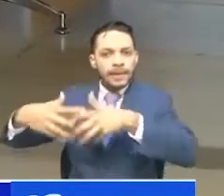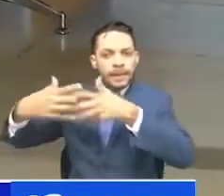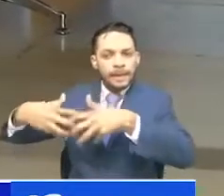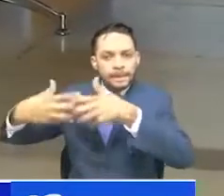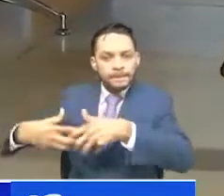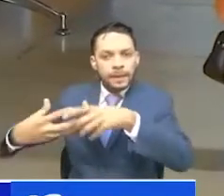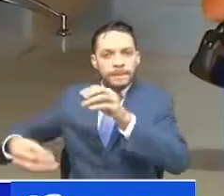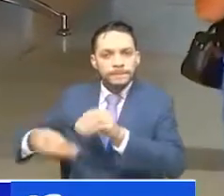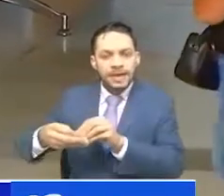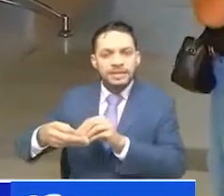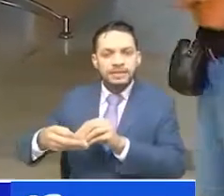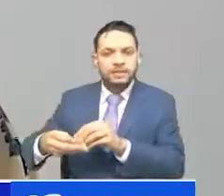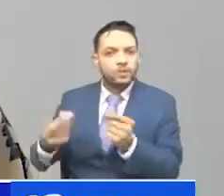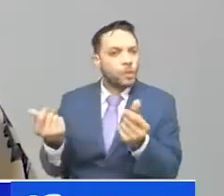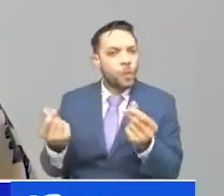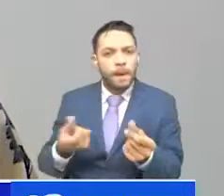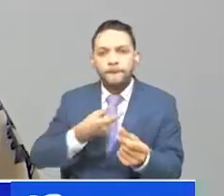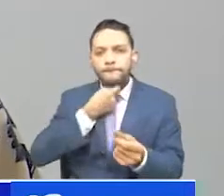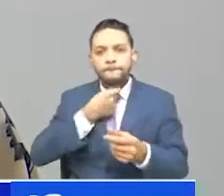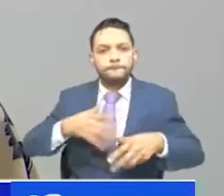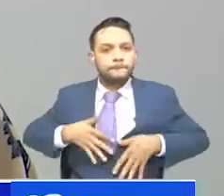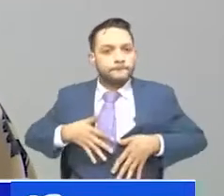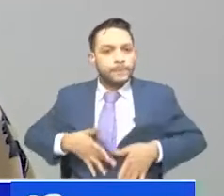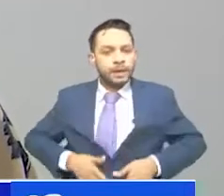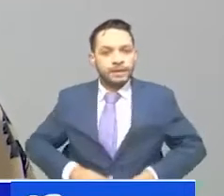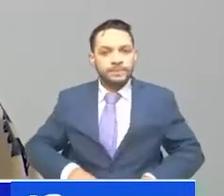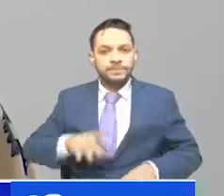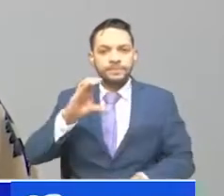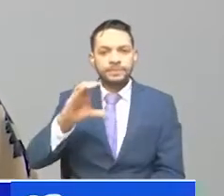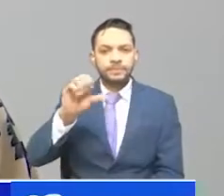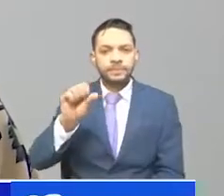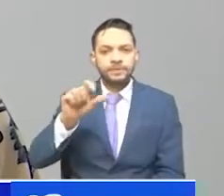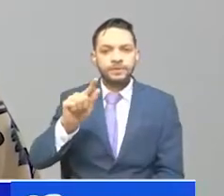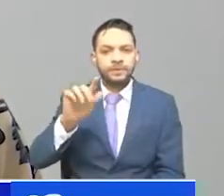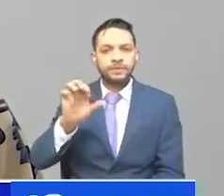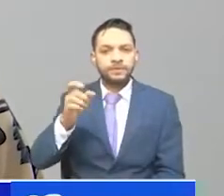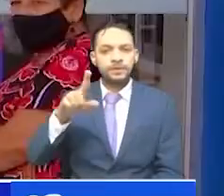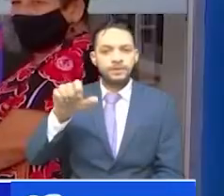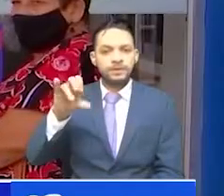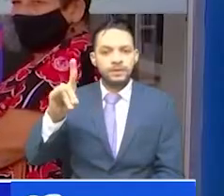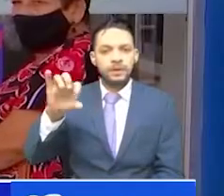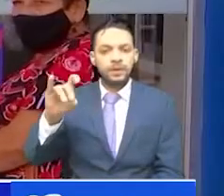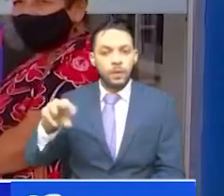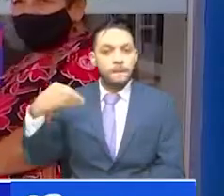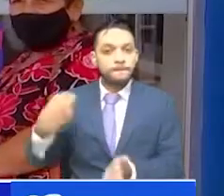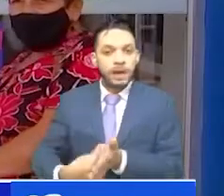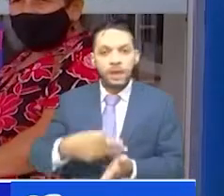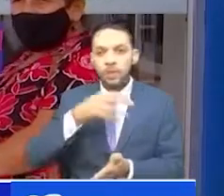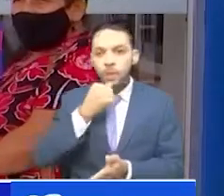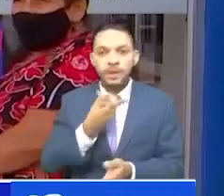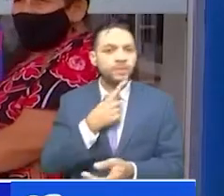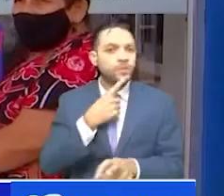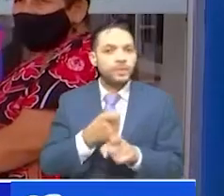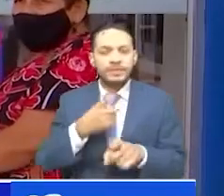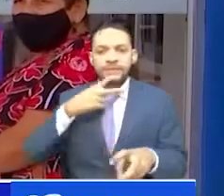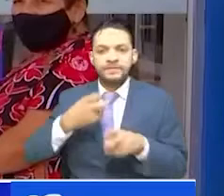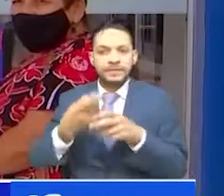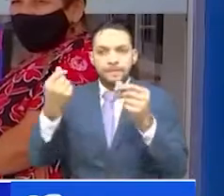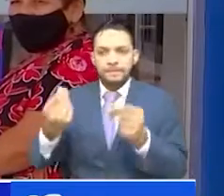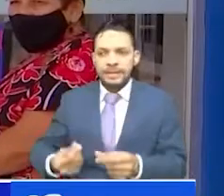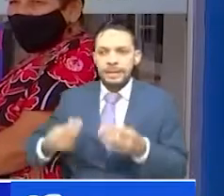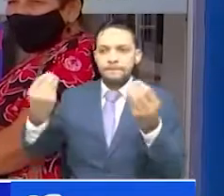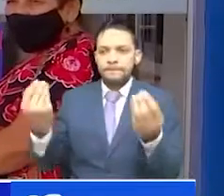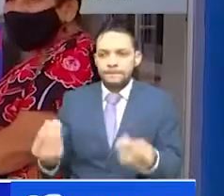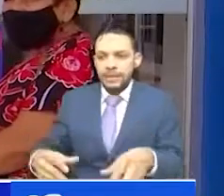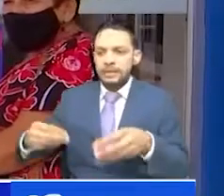e insolvencia de Cafesalud para pagar las deudas que tiene con la red. La situación se hace más crítica teniendo en cuenta